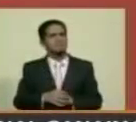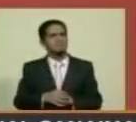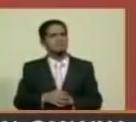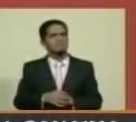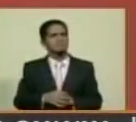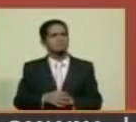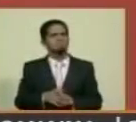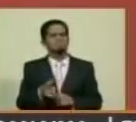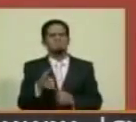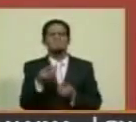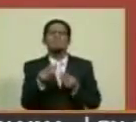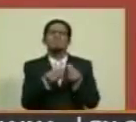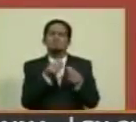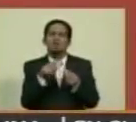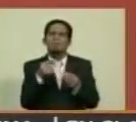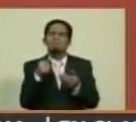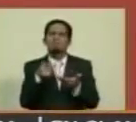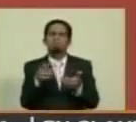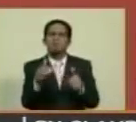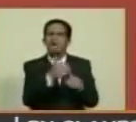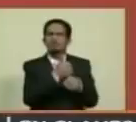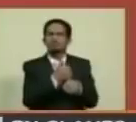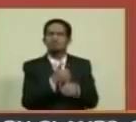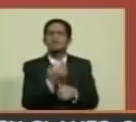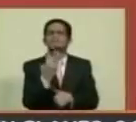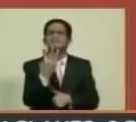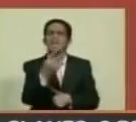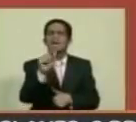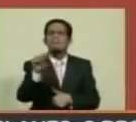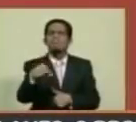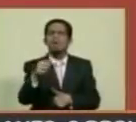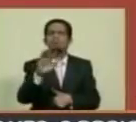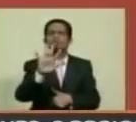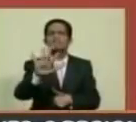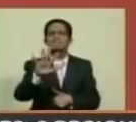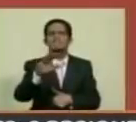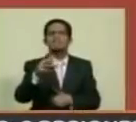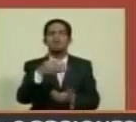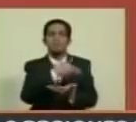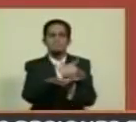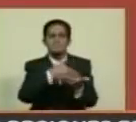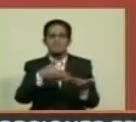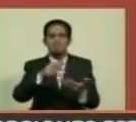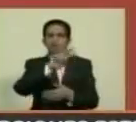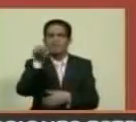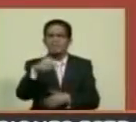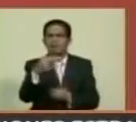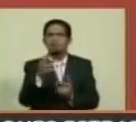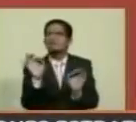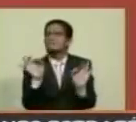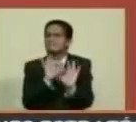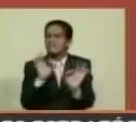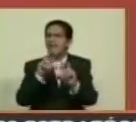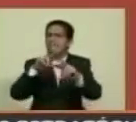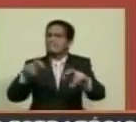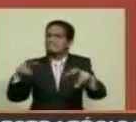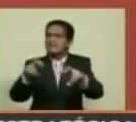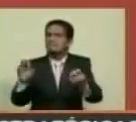¿Y de dónde sacó 3,5 millones de euros para comprarse una residencia en Salamanca? Y nadie va a investigar lavado de capitales, lavado de dinero.